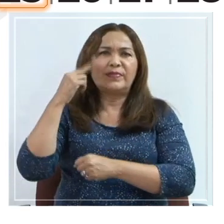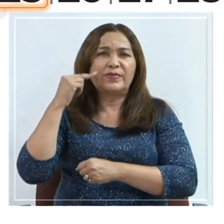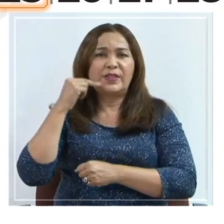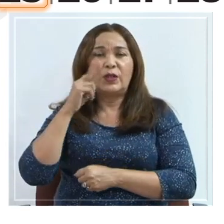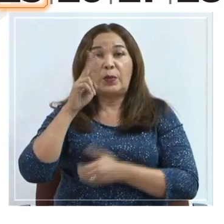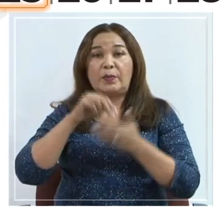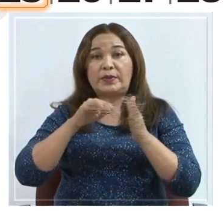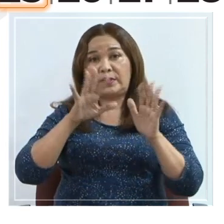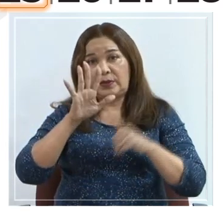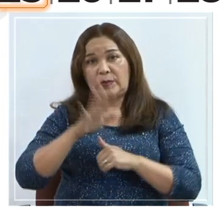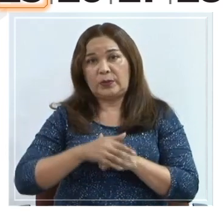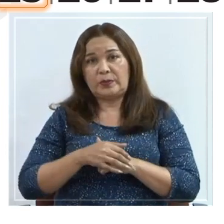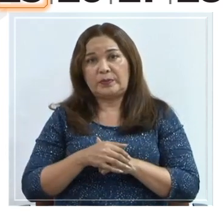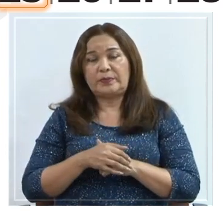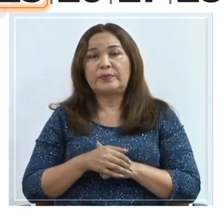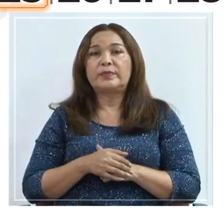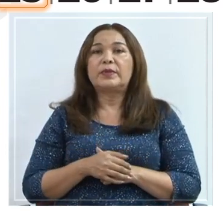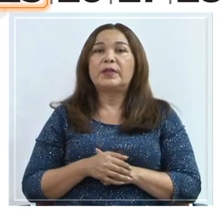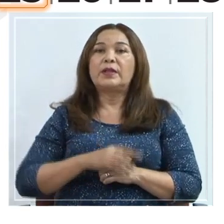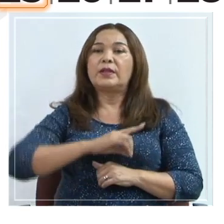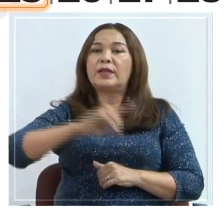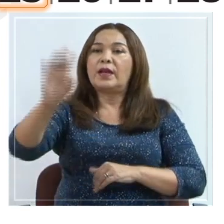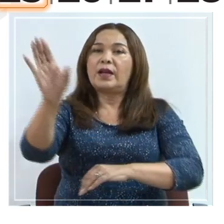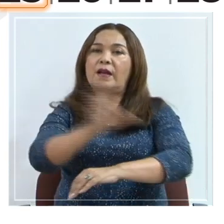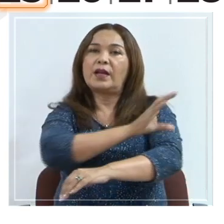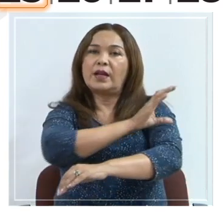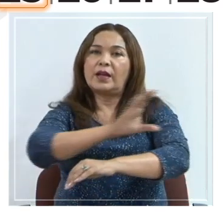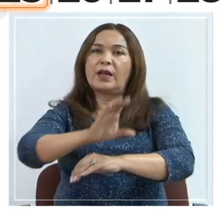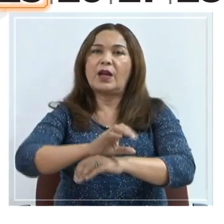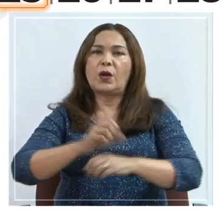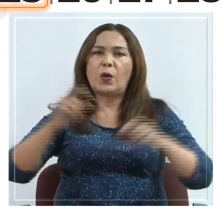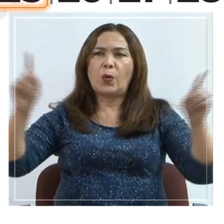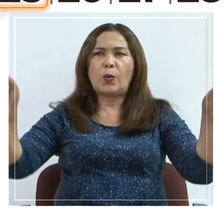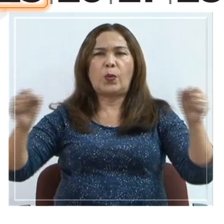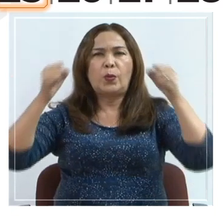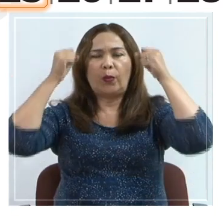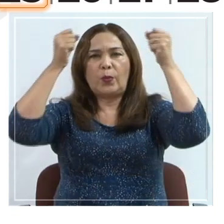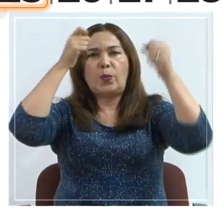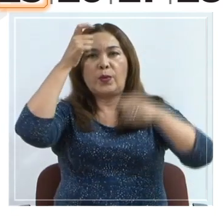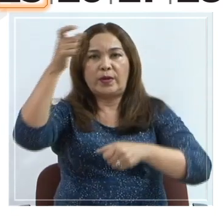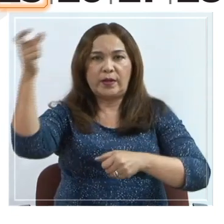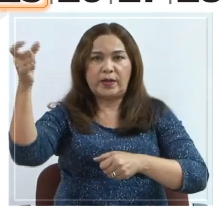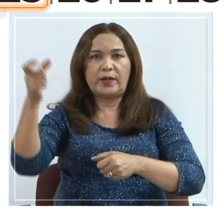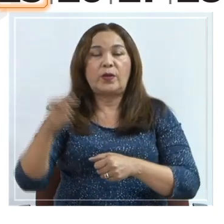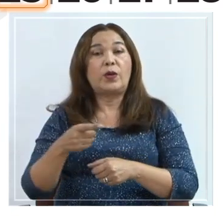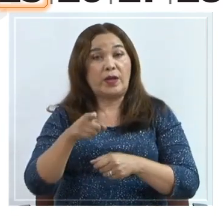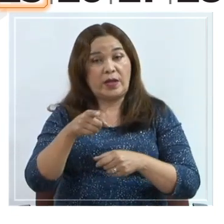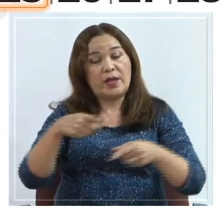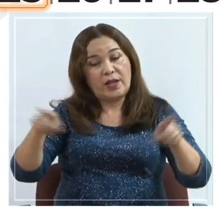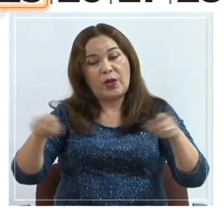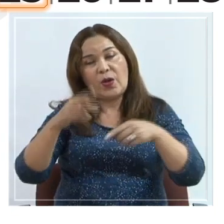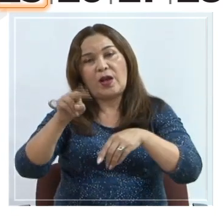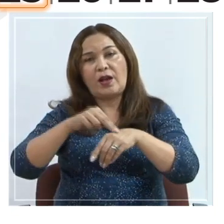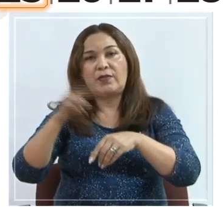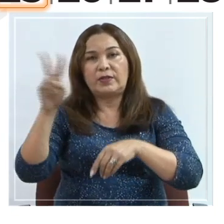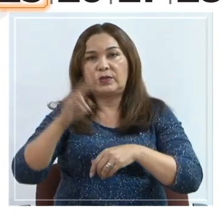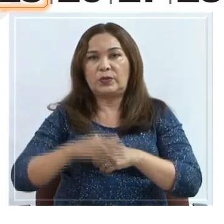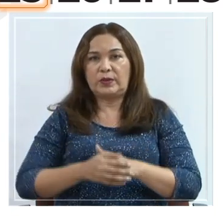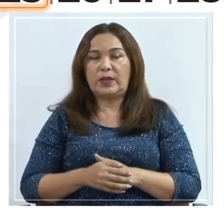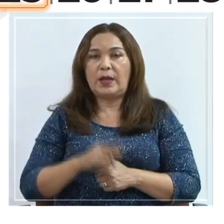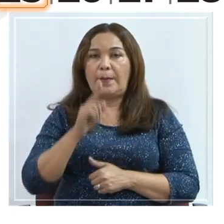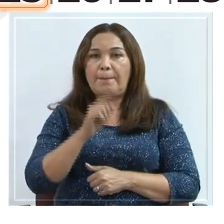2005 decreto de la canción gloria al bravo pueblo como himno nacional de